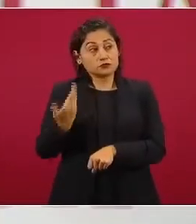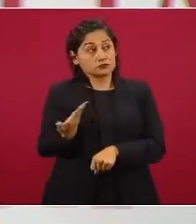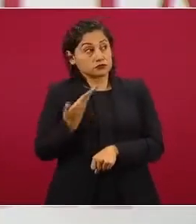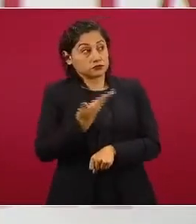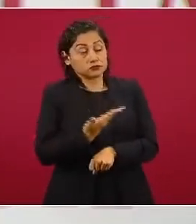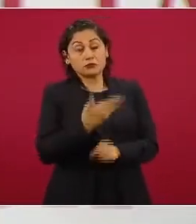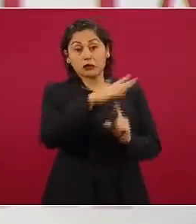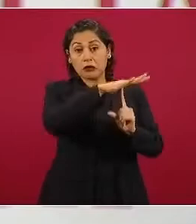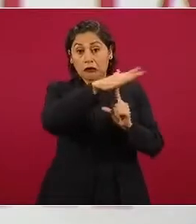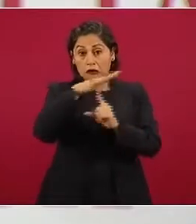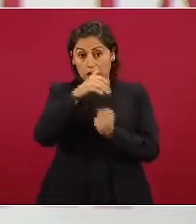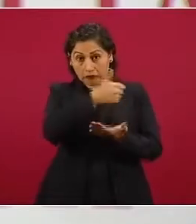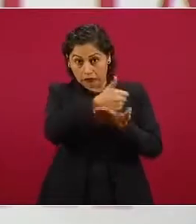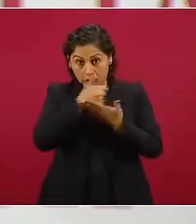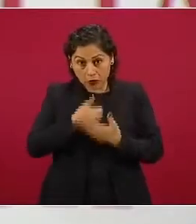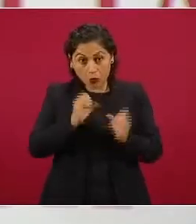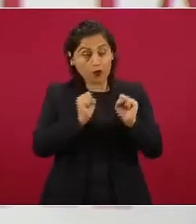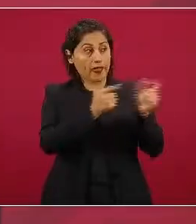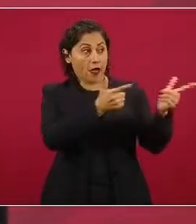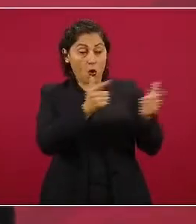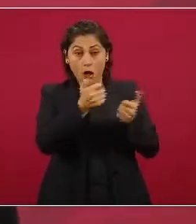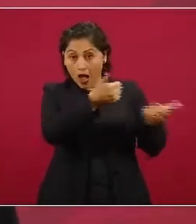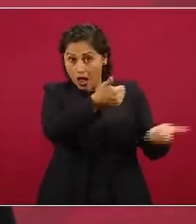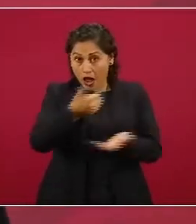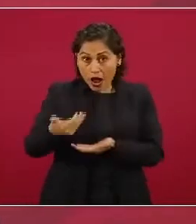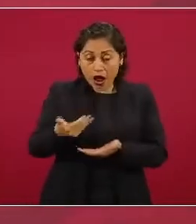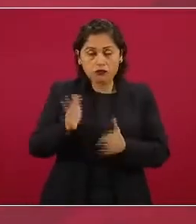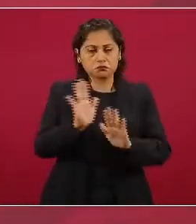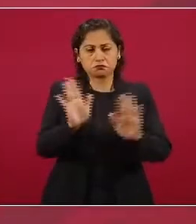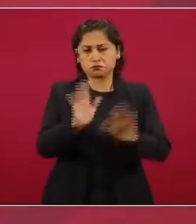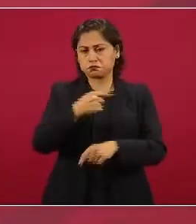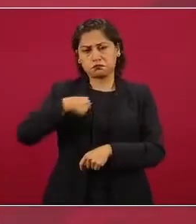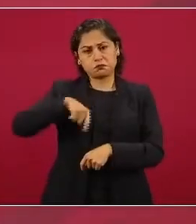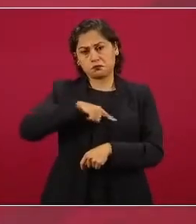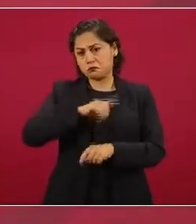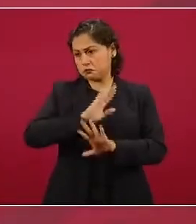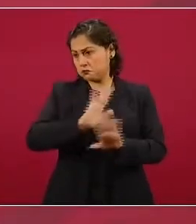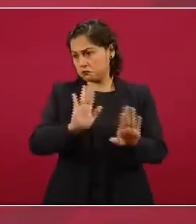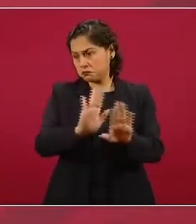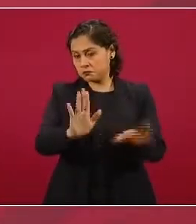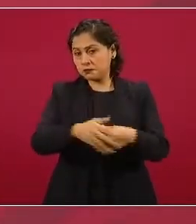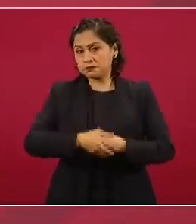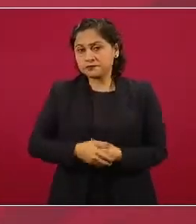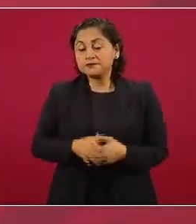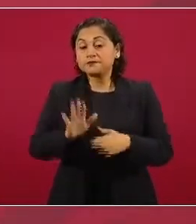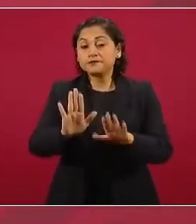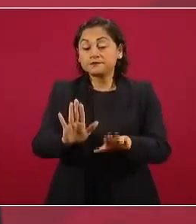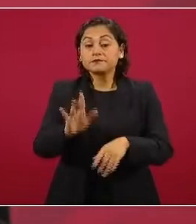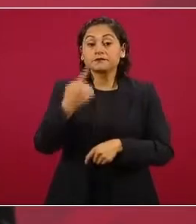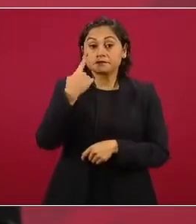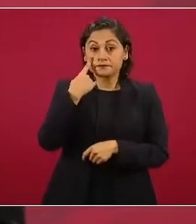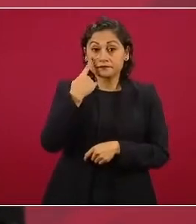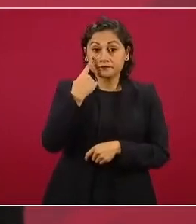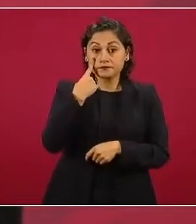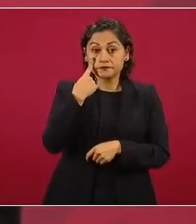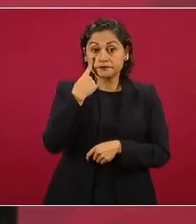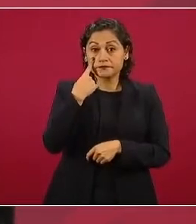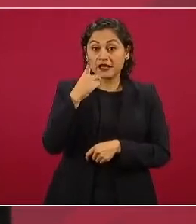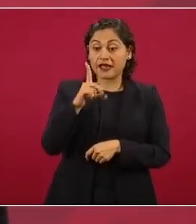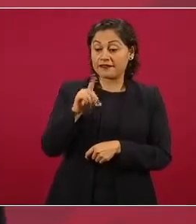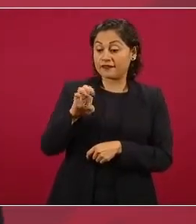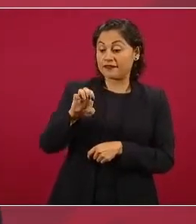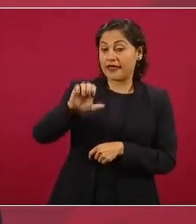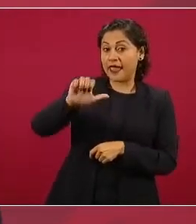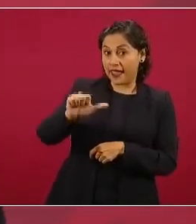ningún helicóptero, armas o ese tipo de cosas. Eso por lo que hace esa pregunta. Las actividades que hace la DEA en